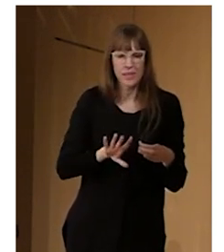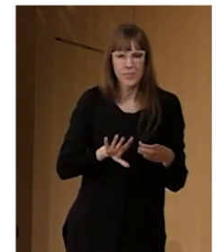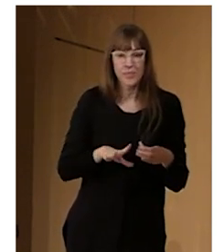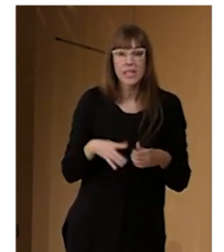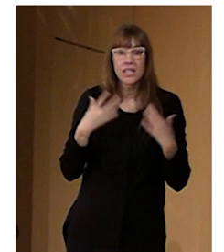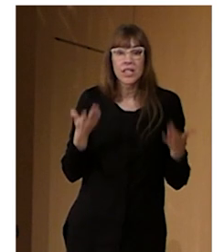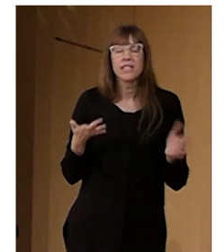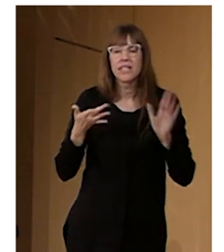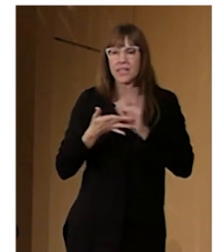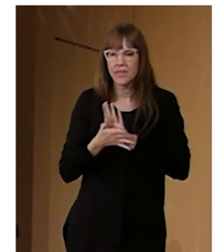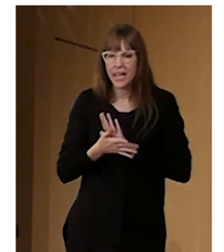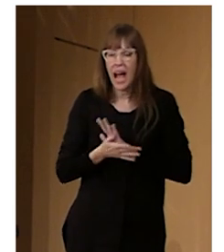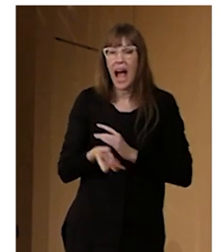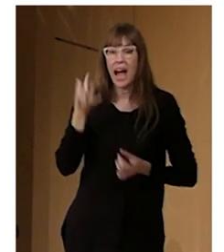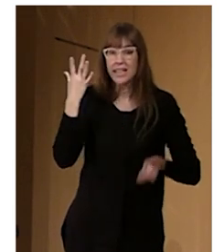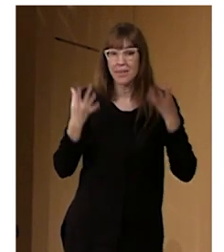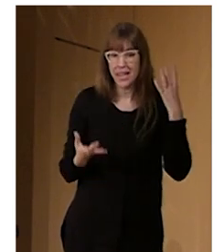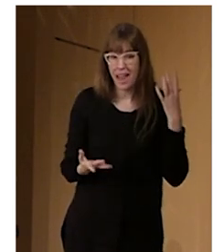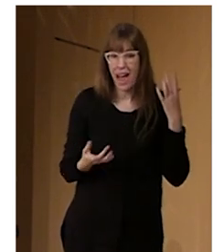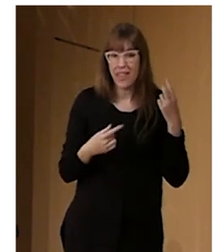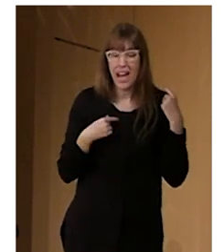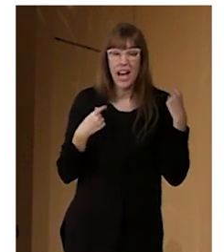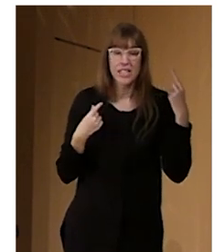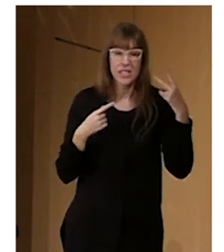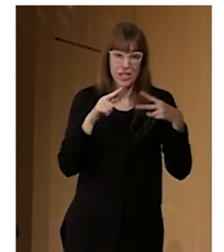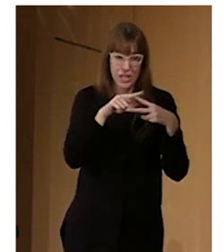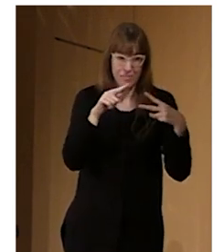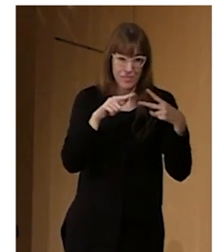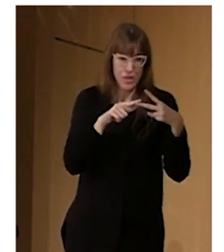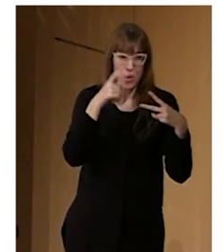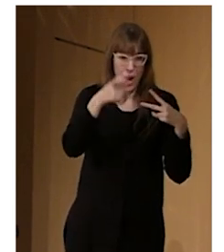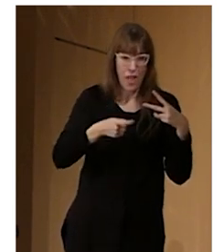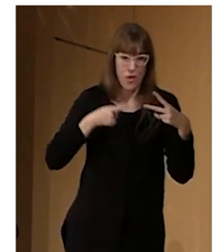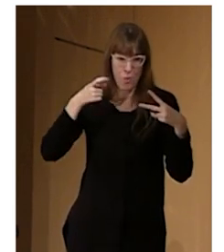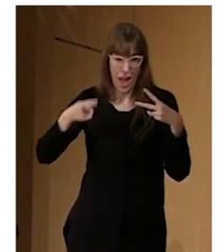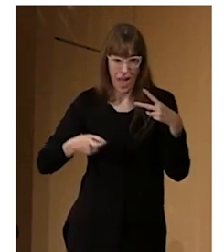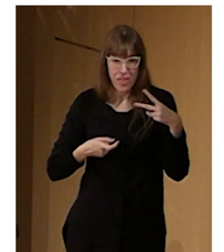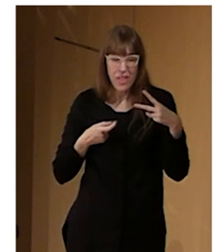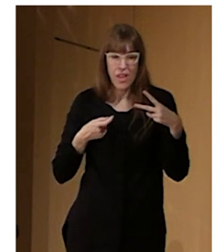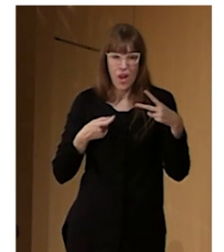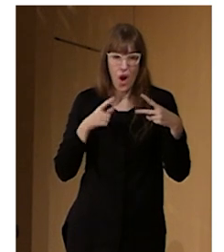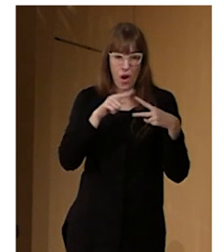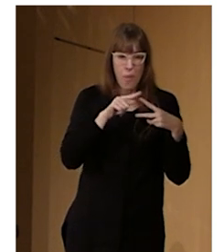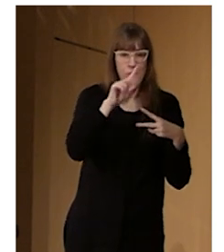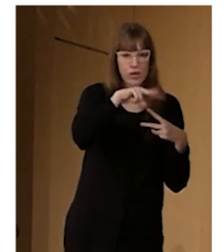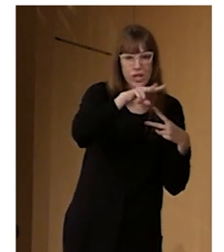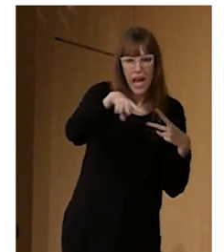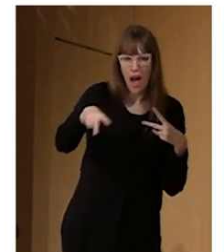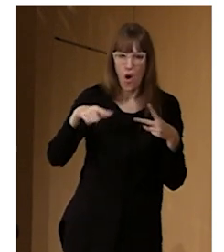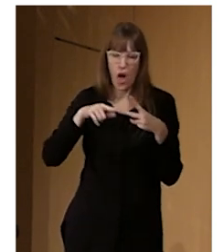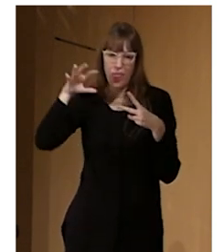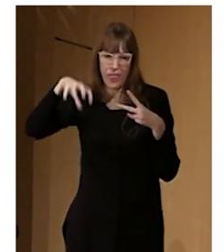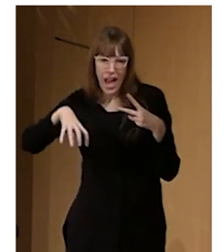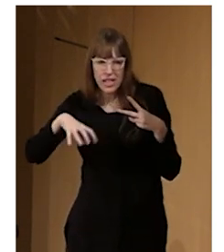ofrecemos actividades de dos sesiones de duración a veces son las dos en el Museo a veces son una en el centro se desplaza una educadora a las